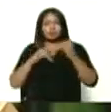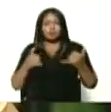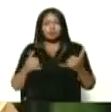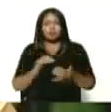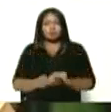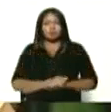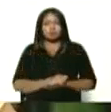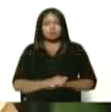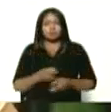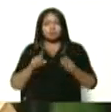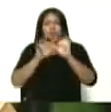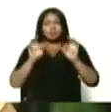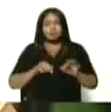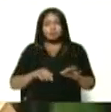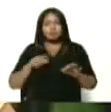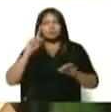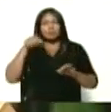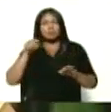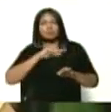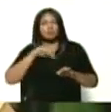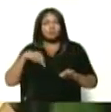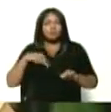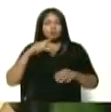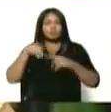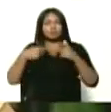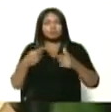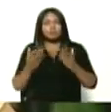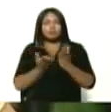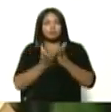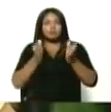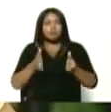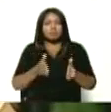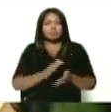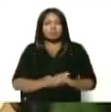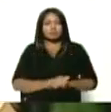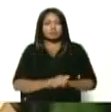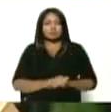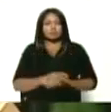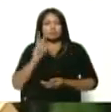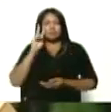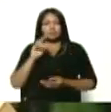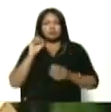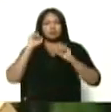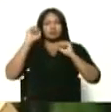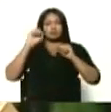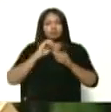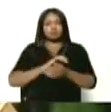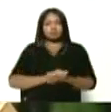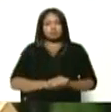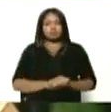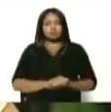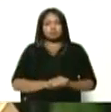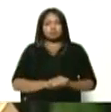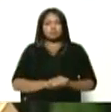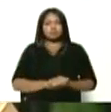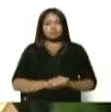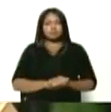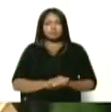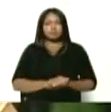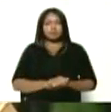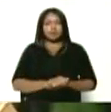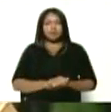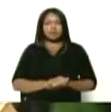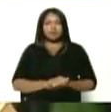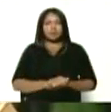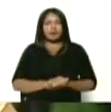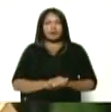y con esto también la retoma de nuestro pasaje estudiantil, que es una lucha histórica, presidente. Es necesario que usted sepa que nosotros